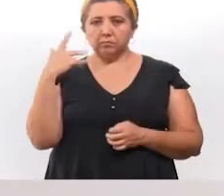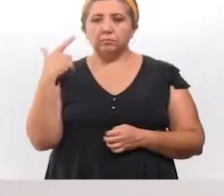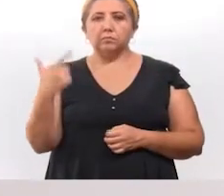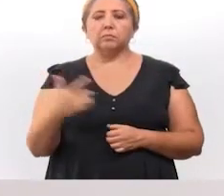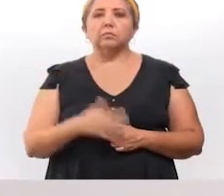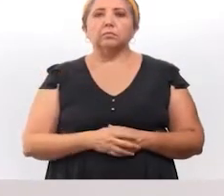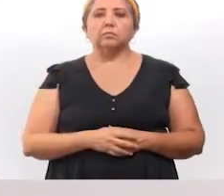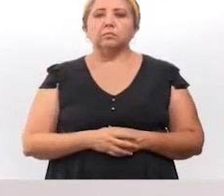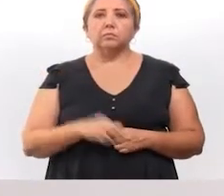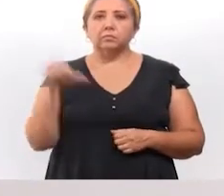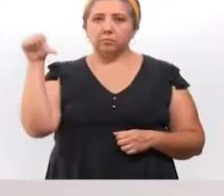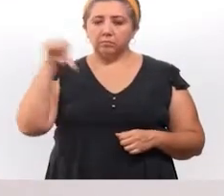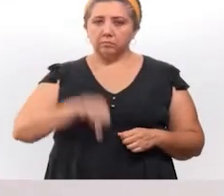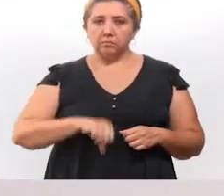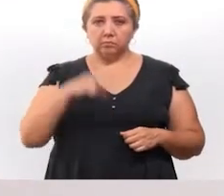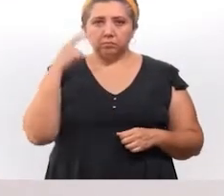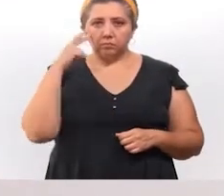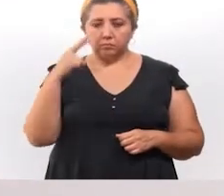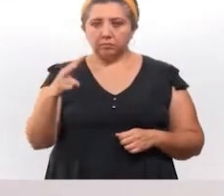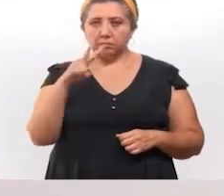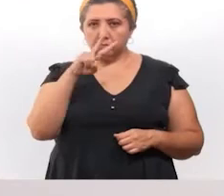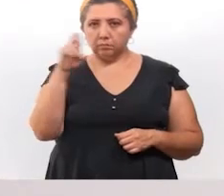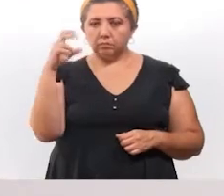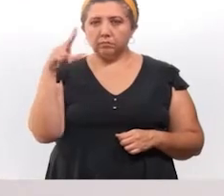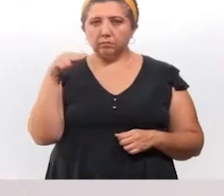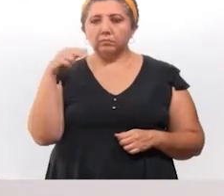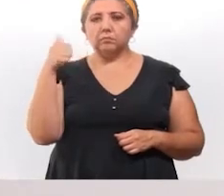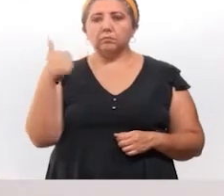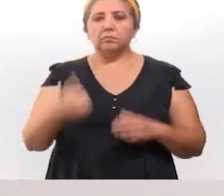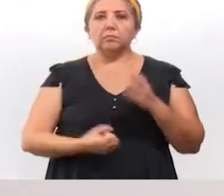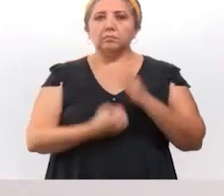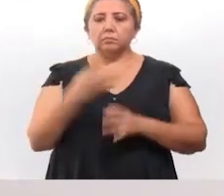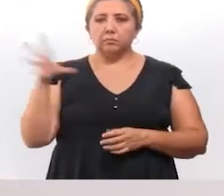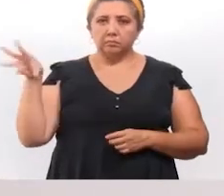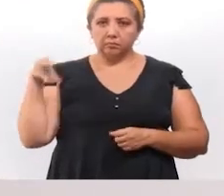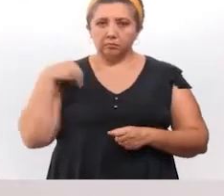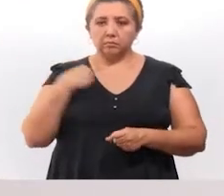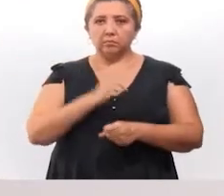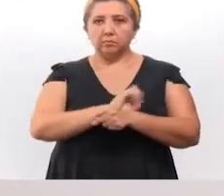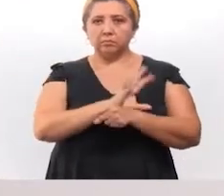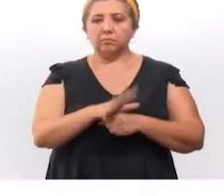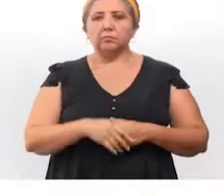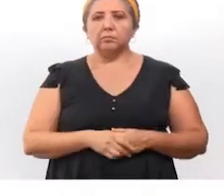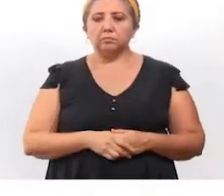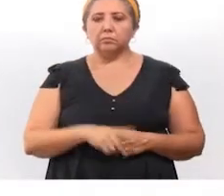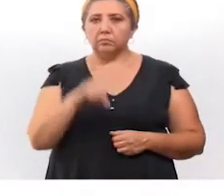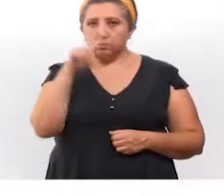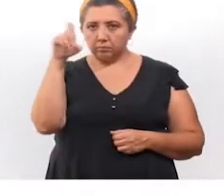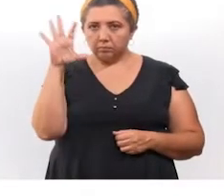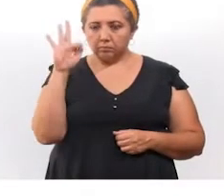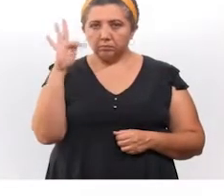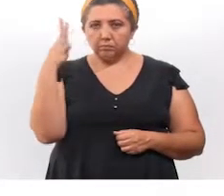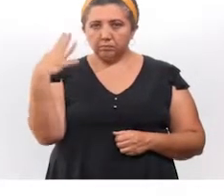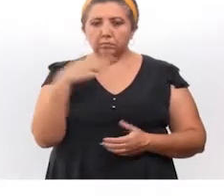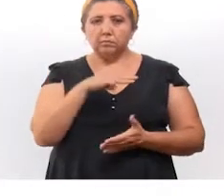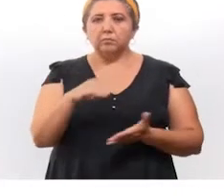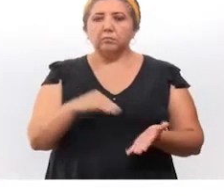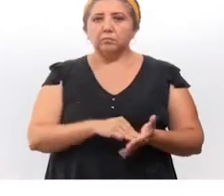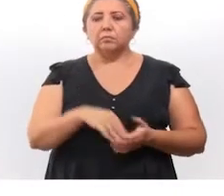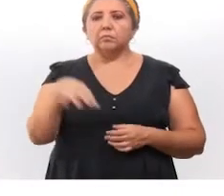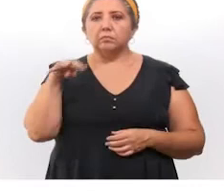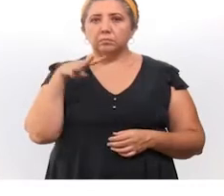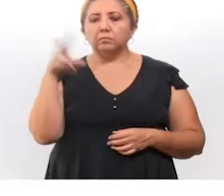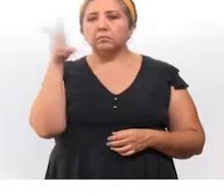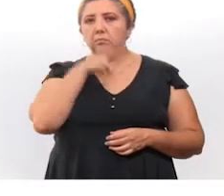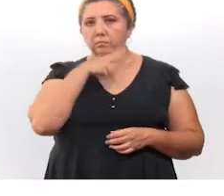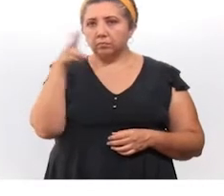62.957. Hoy se detectaron 286 nuevos contagios de coronavirus, 144 en Mérida, 19